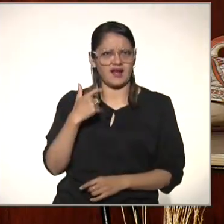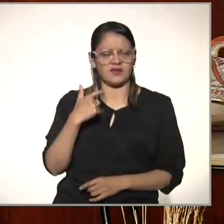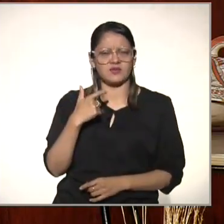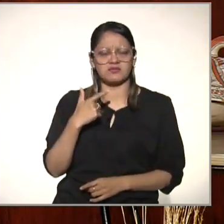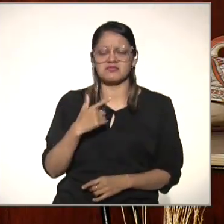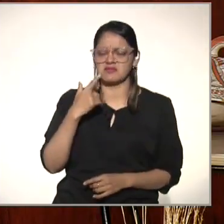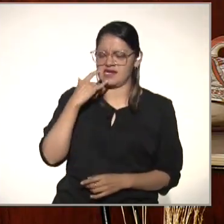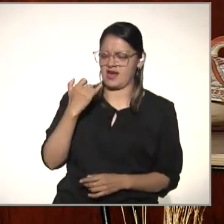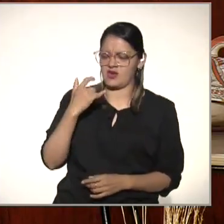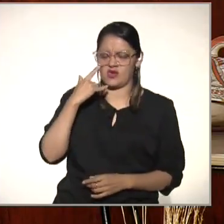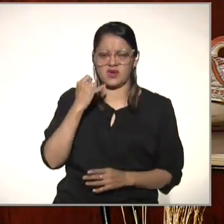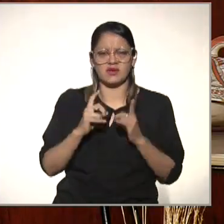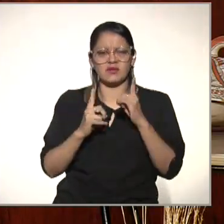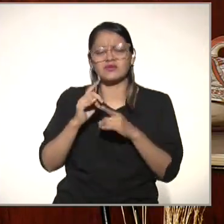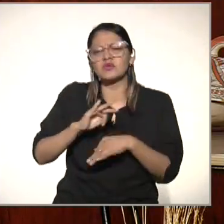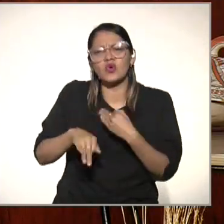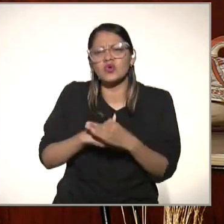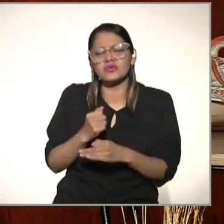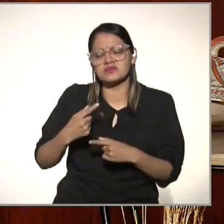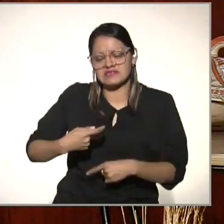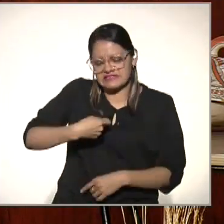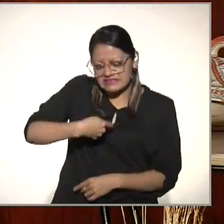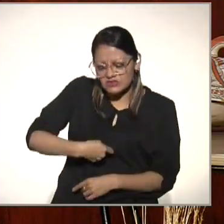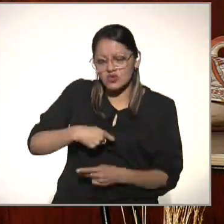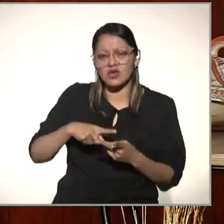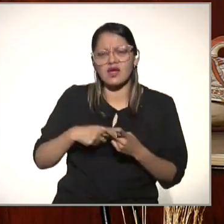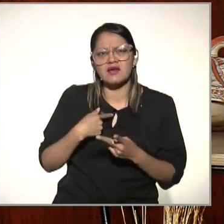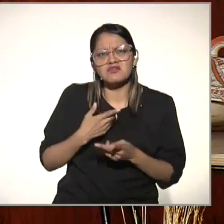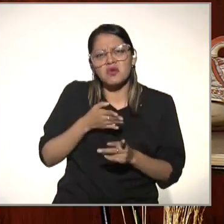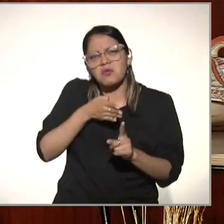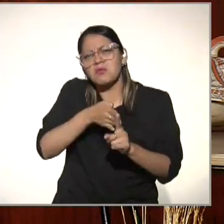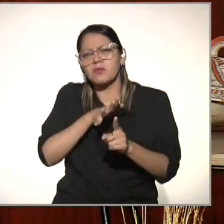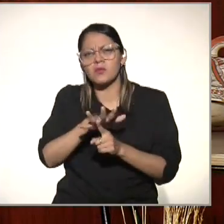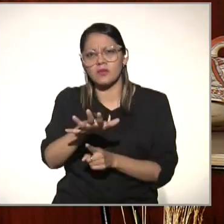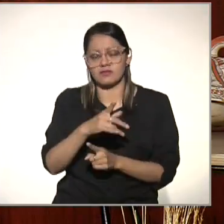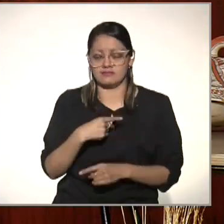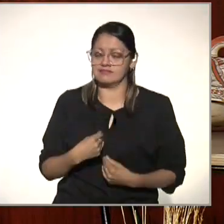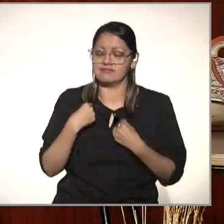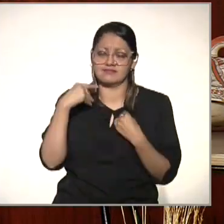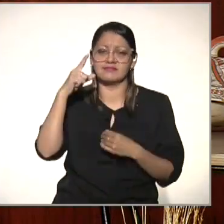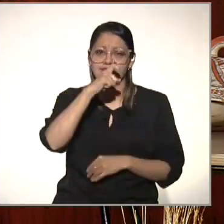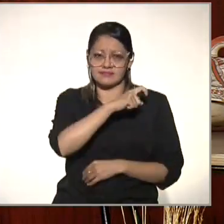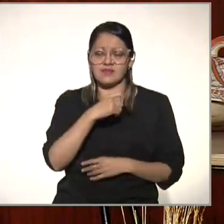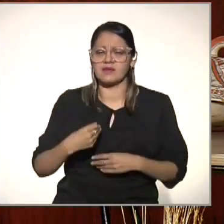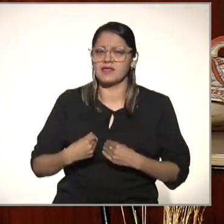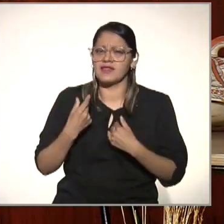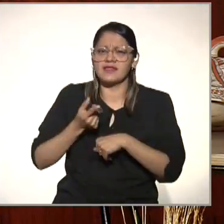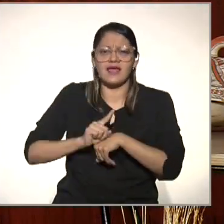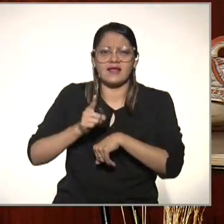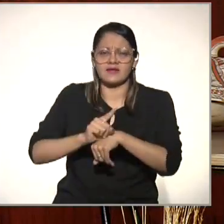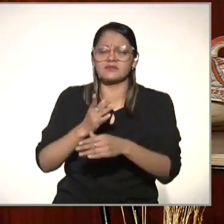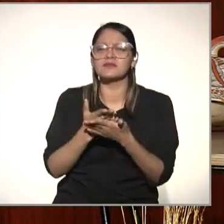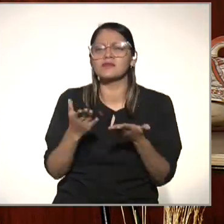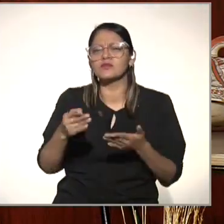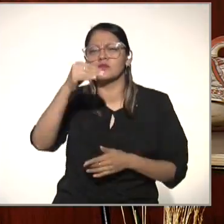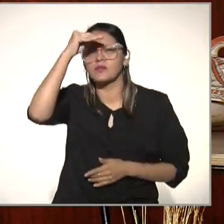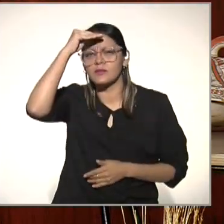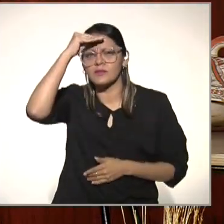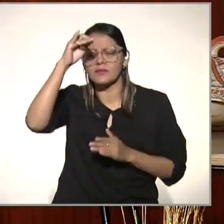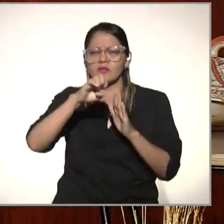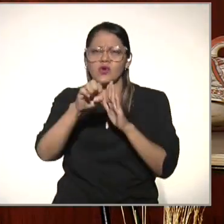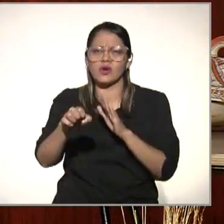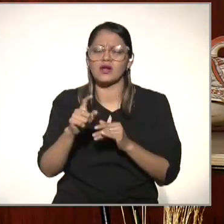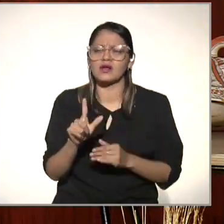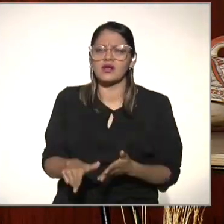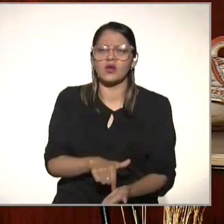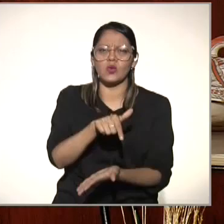llamamos. Para todos el proceso de definir quiénes somos y a dónde vamos es complicado, es algo que vivimos día con día. Ahora imagínense vivirlo desde un lugar